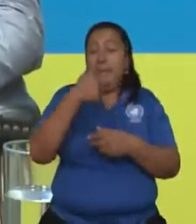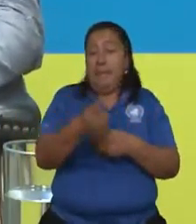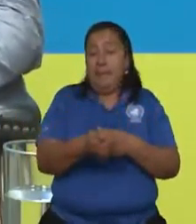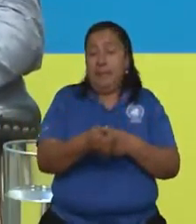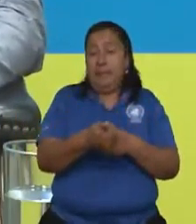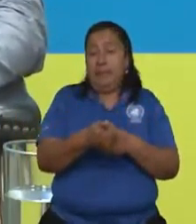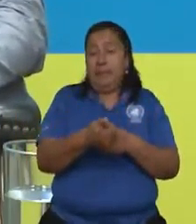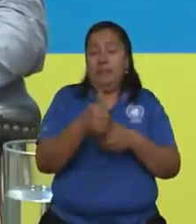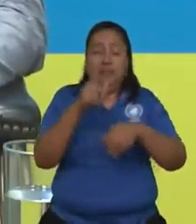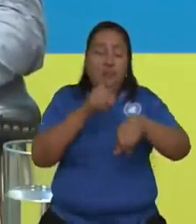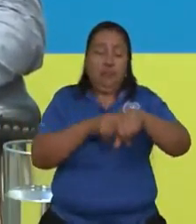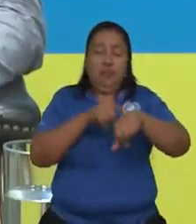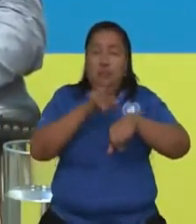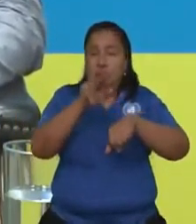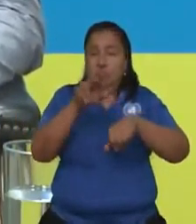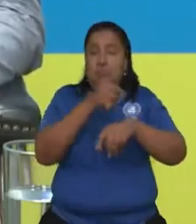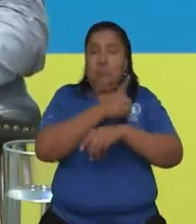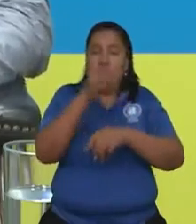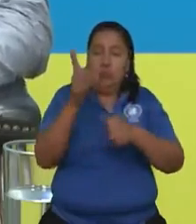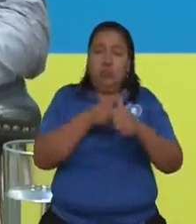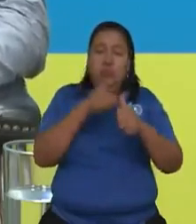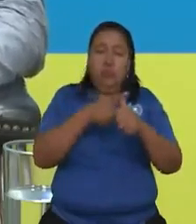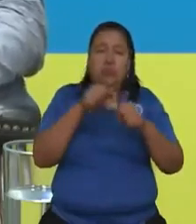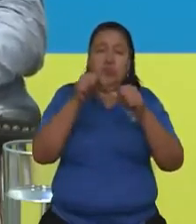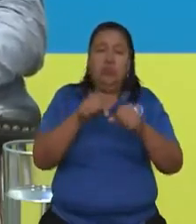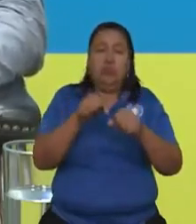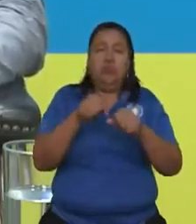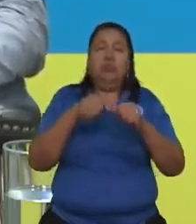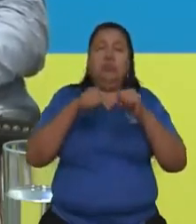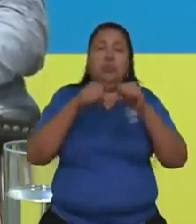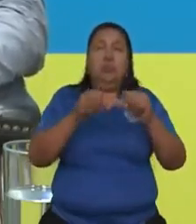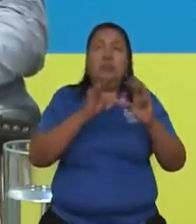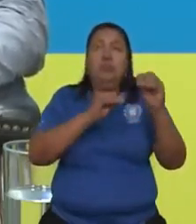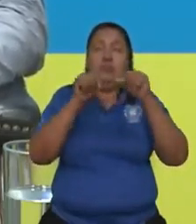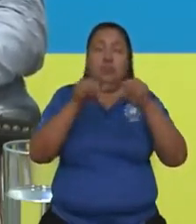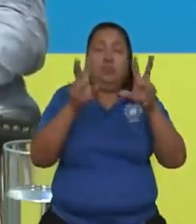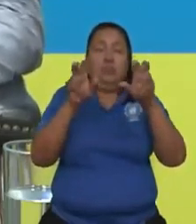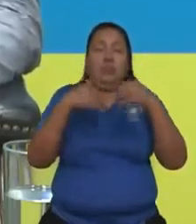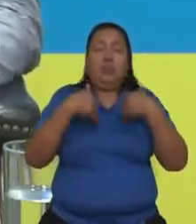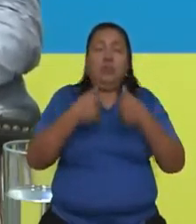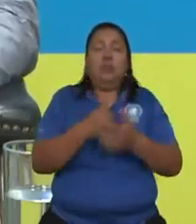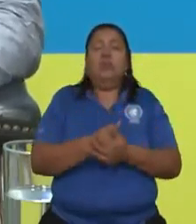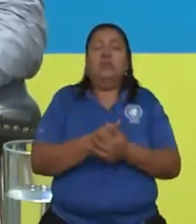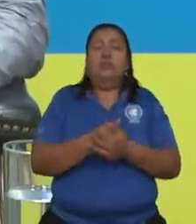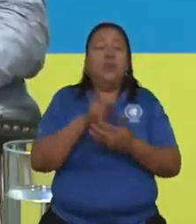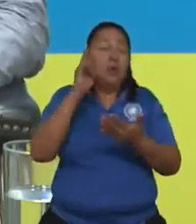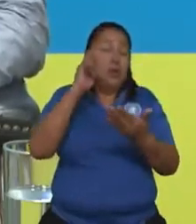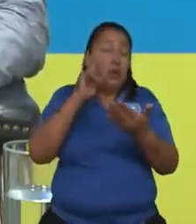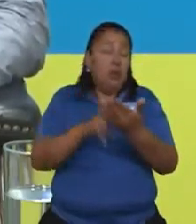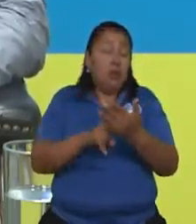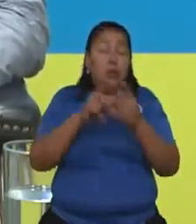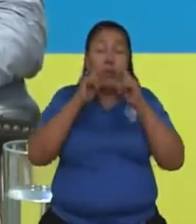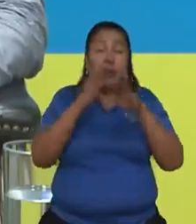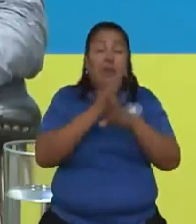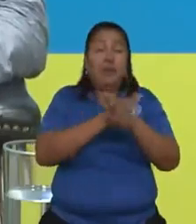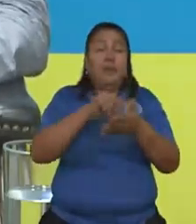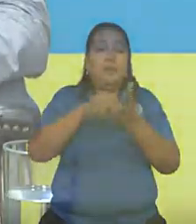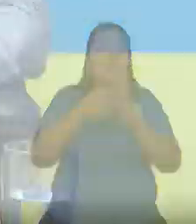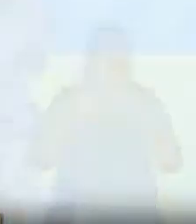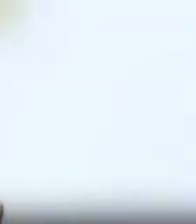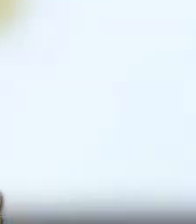para quitar el calor y también para recrearse en familia. Gracias, doctora, gracias a usted, amigos televidentes, por